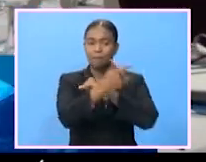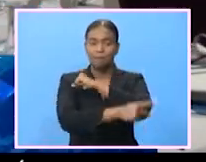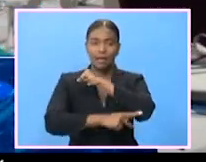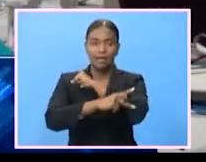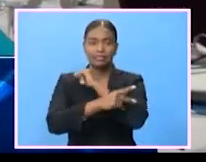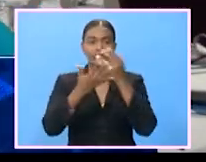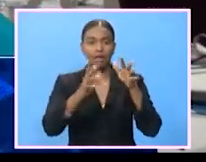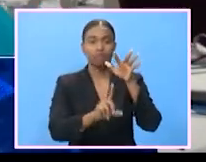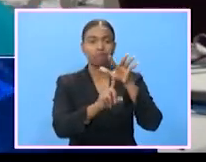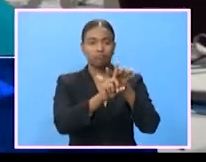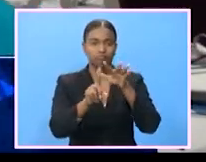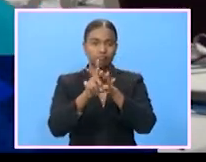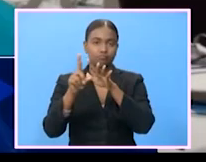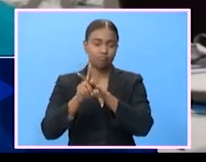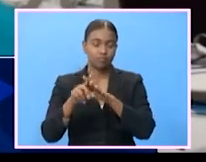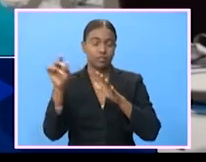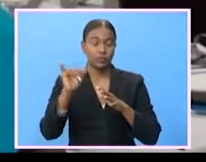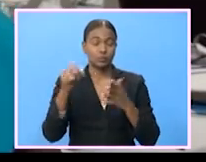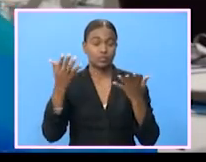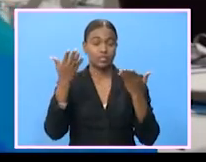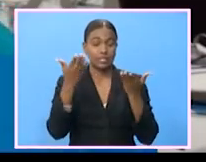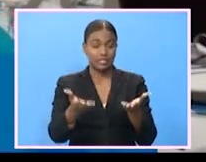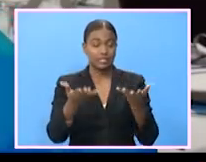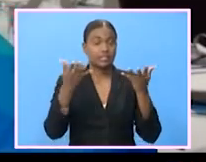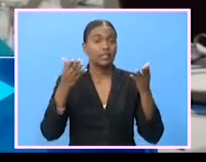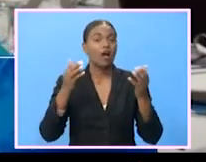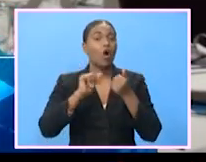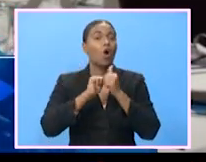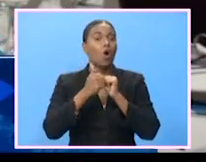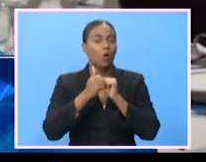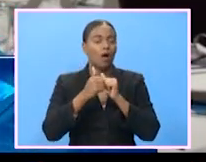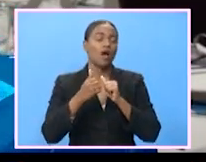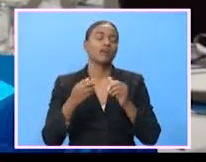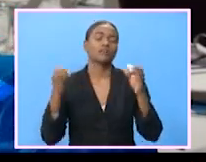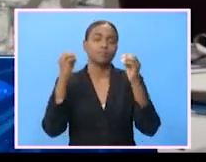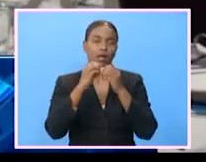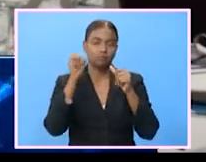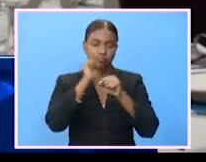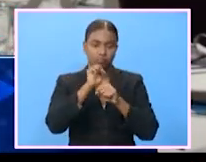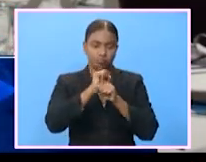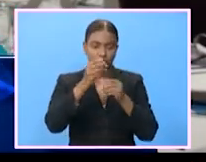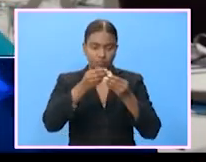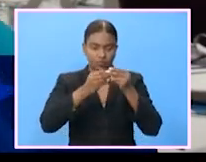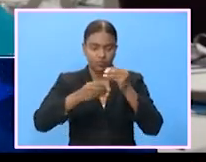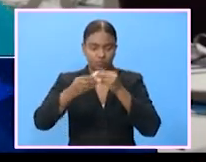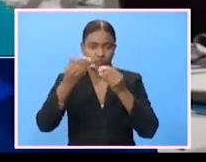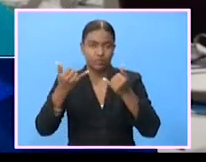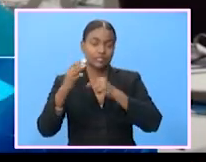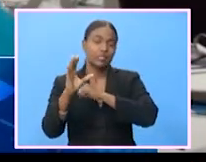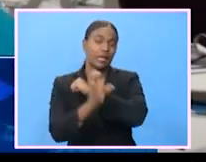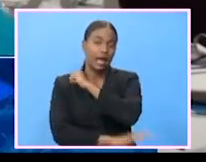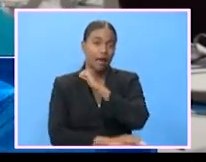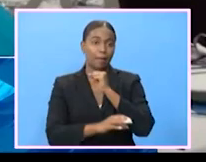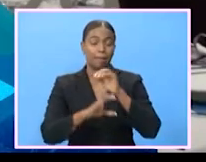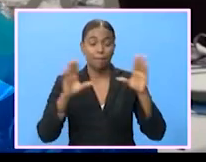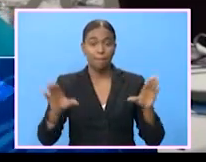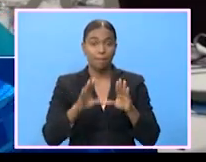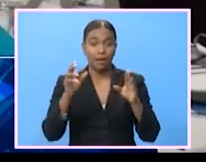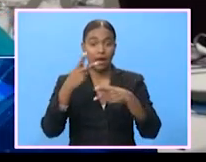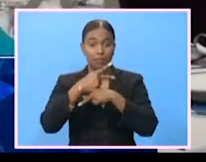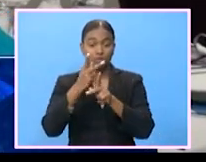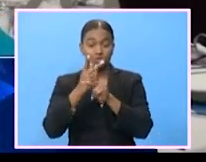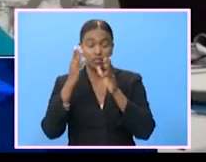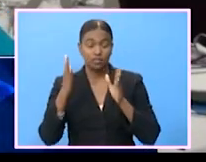dando ya, y eso se hace haciendo una mayor inversión en el campo, haciendo que la